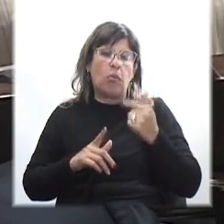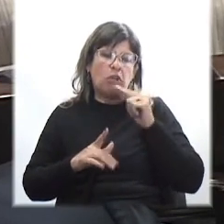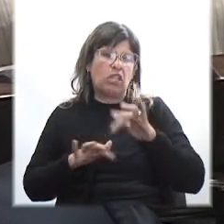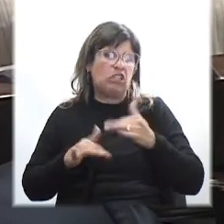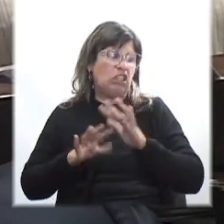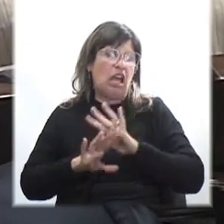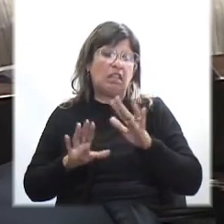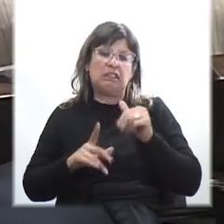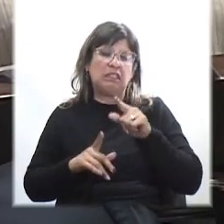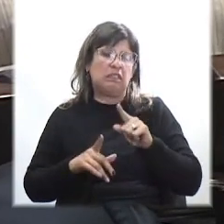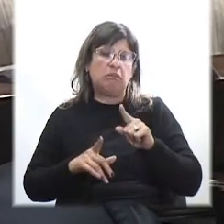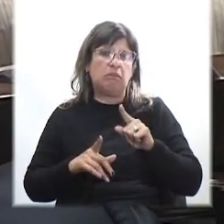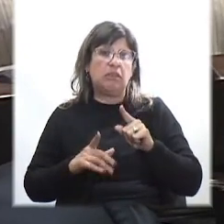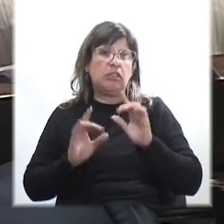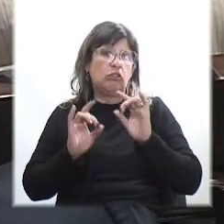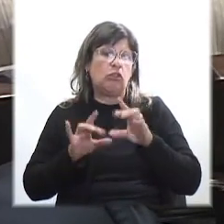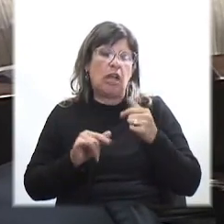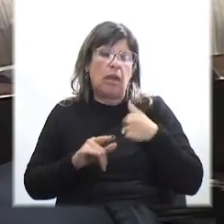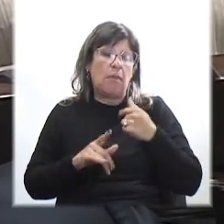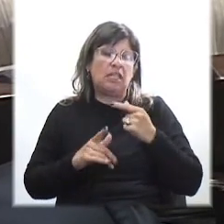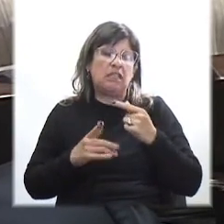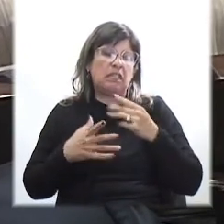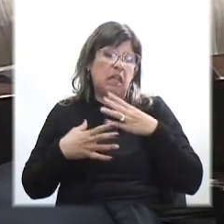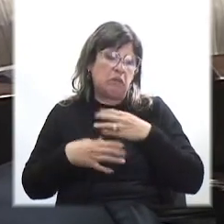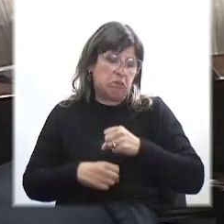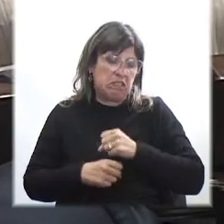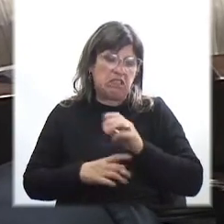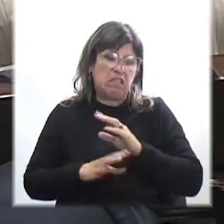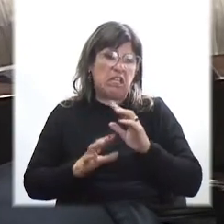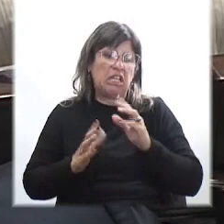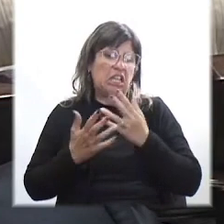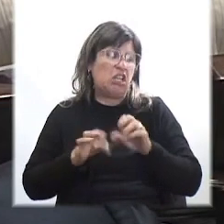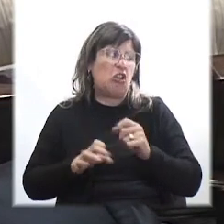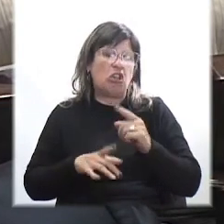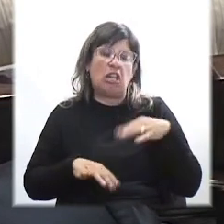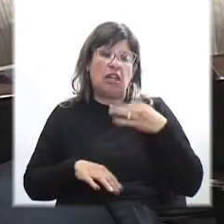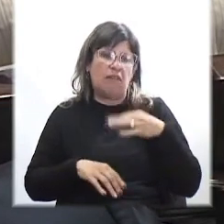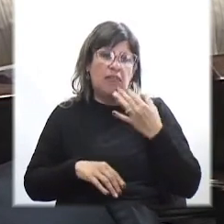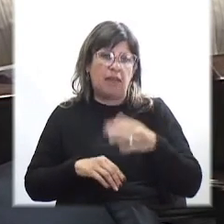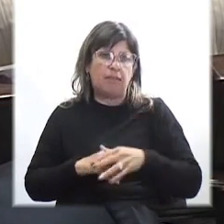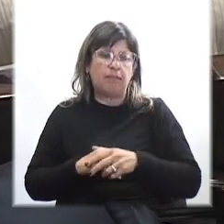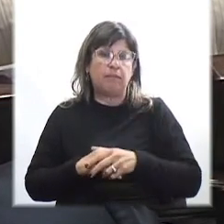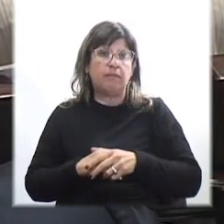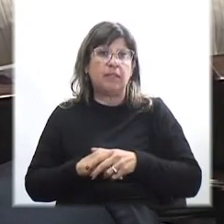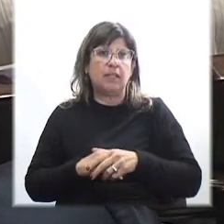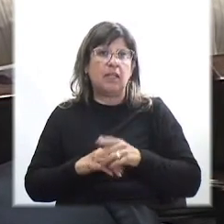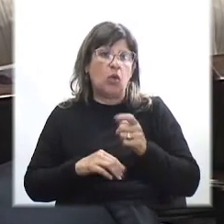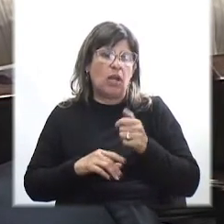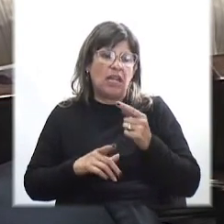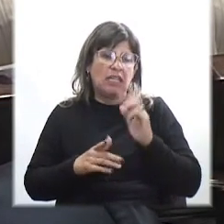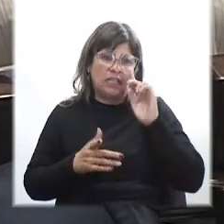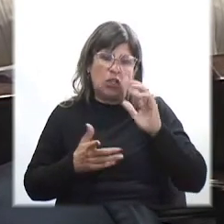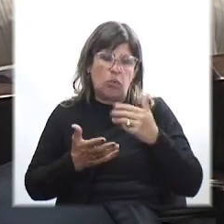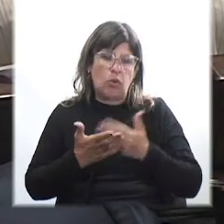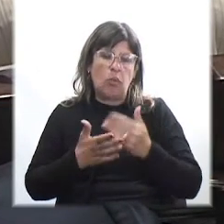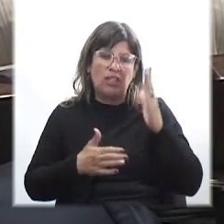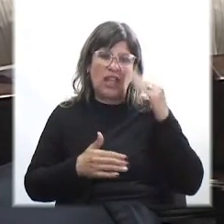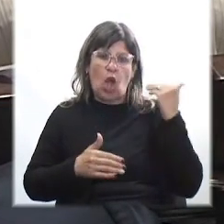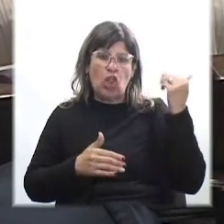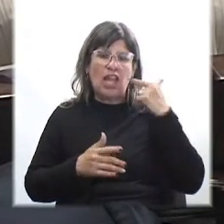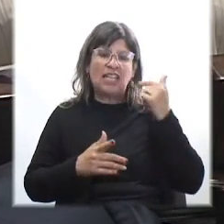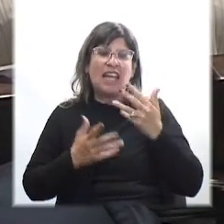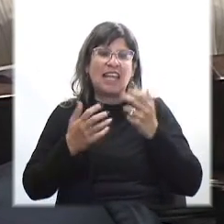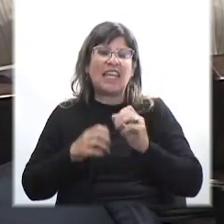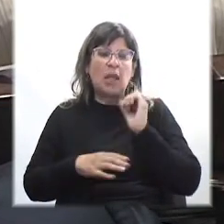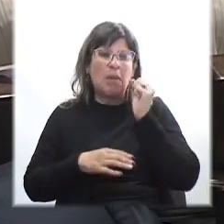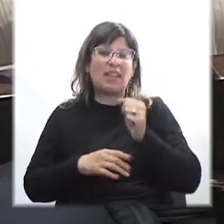ciclo vital o quien simplemente declare estar triste y que ya no quiere la vida. Una reciente propuesta holandesa quiere poder